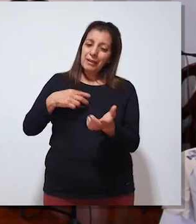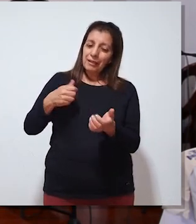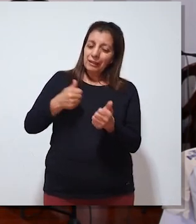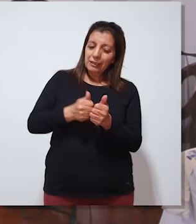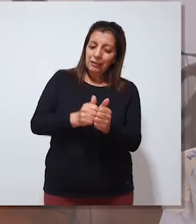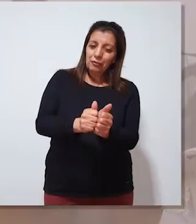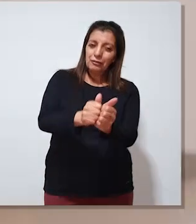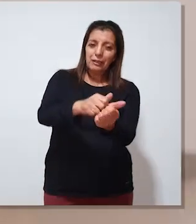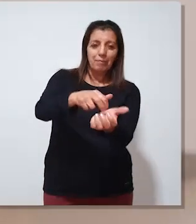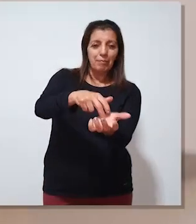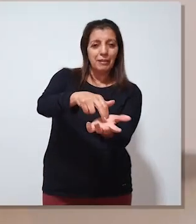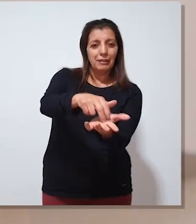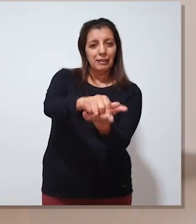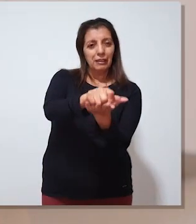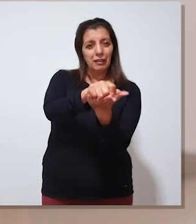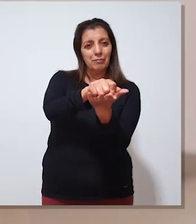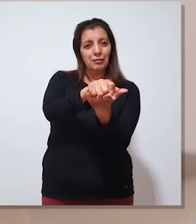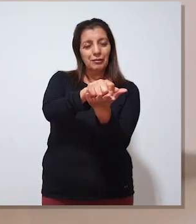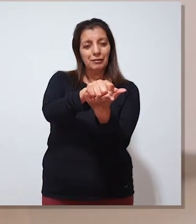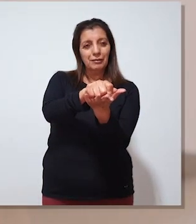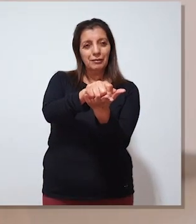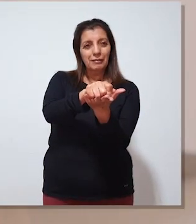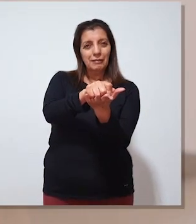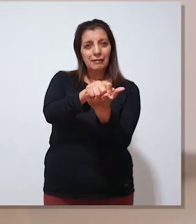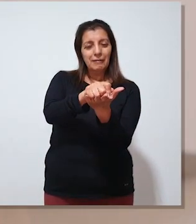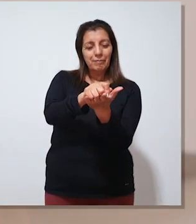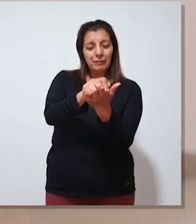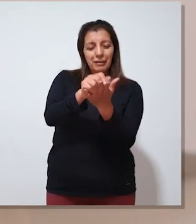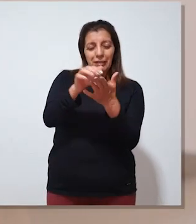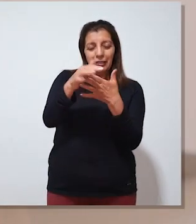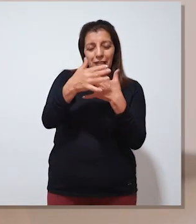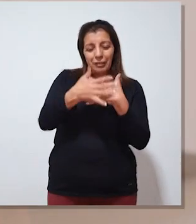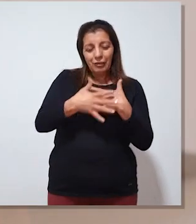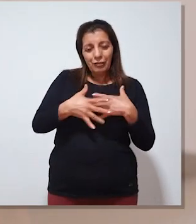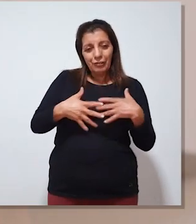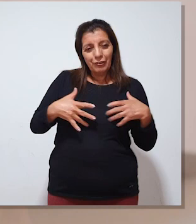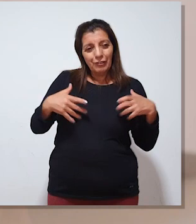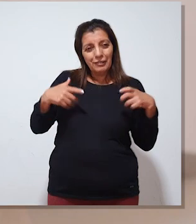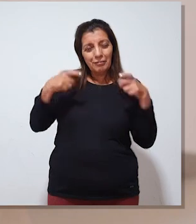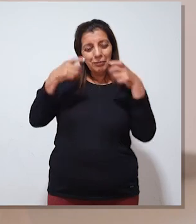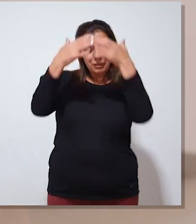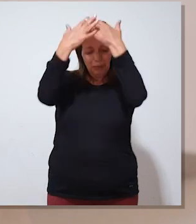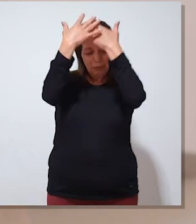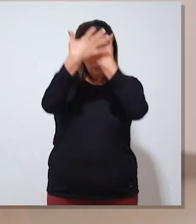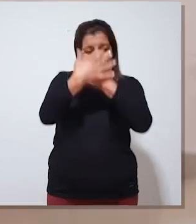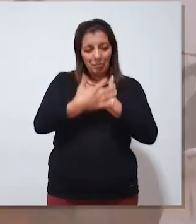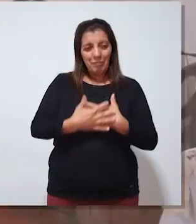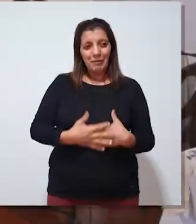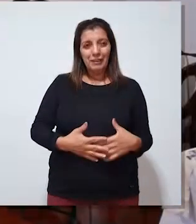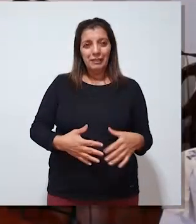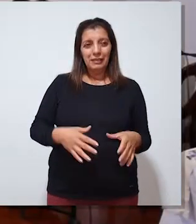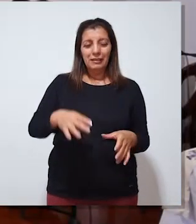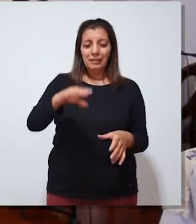llena eres de gracia, llamada entre todas para ser